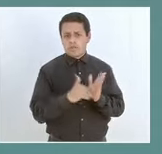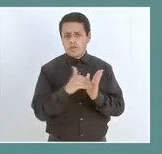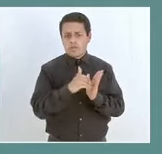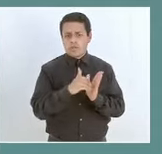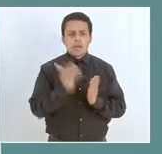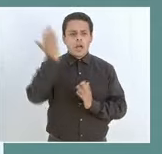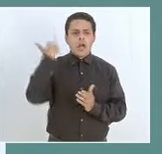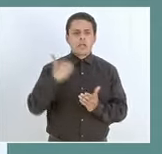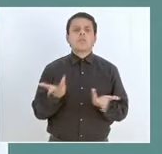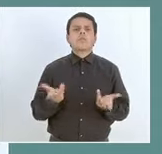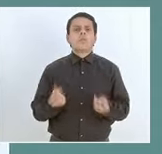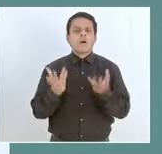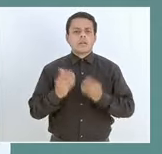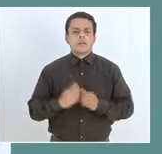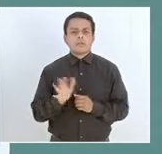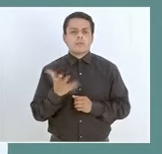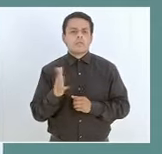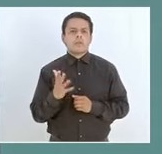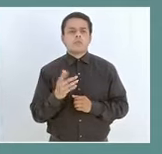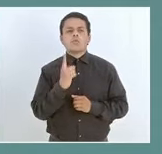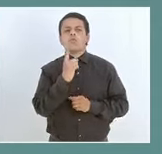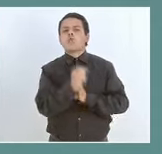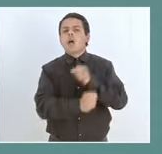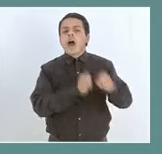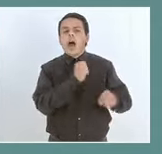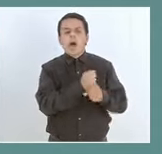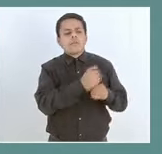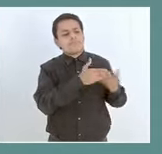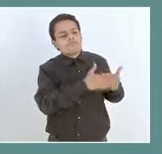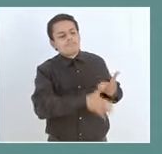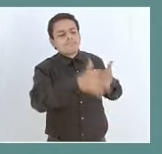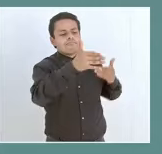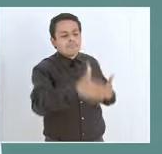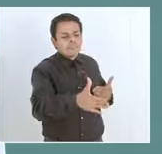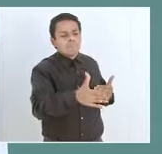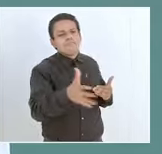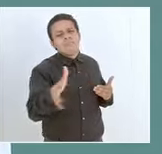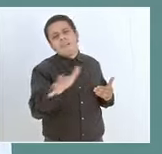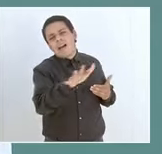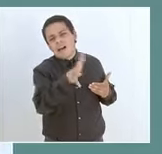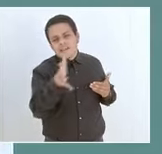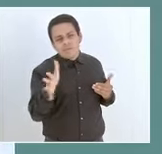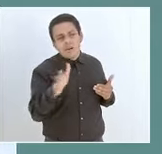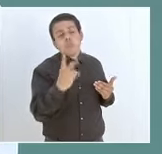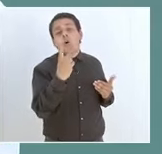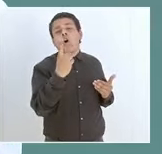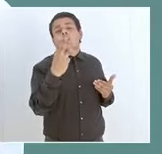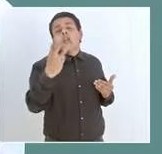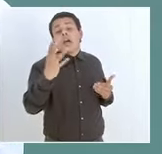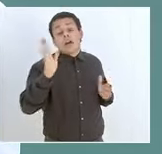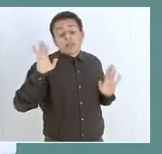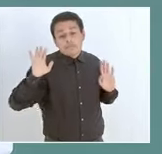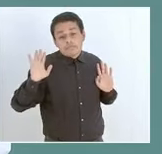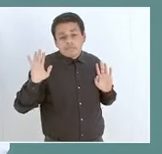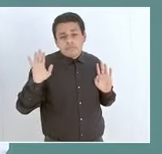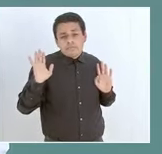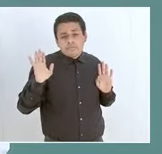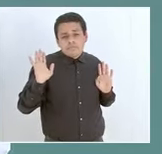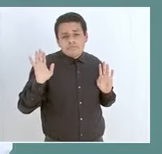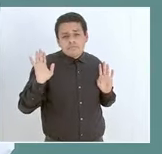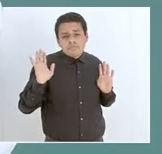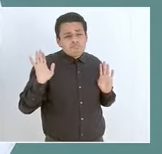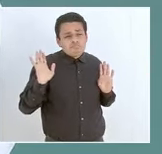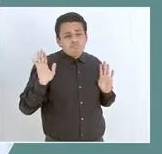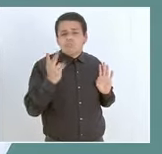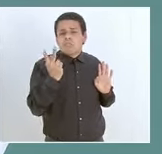la podían terminar en un año, cuando menos, o dos o tres, y